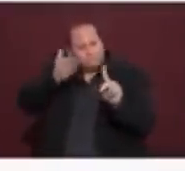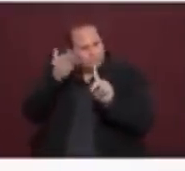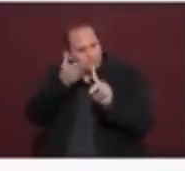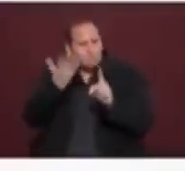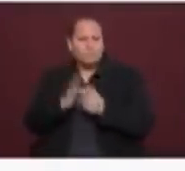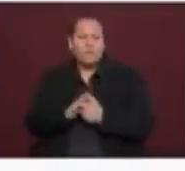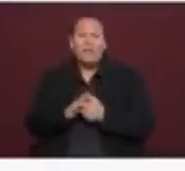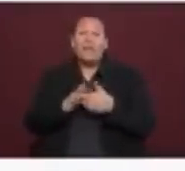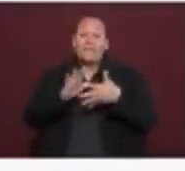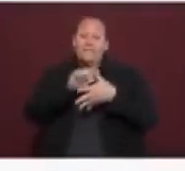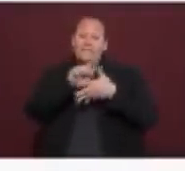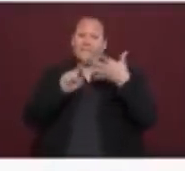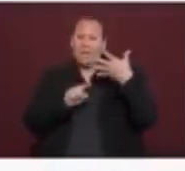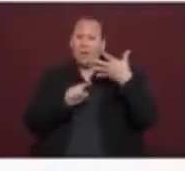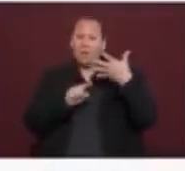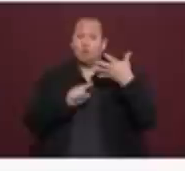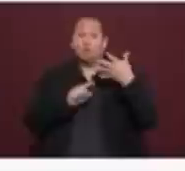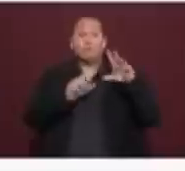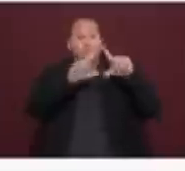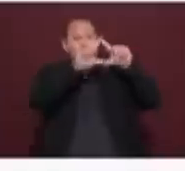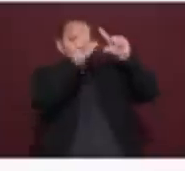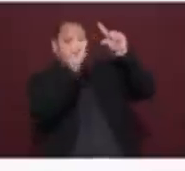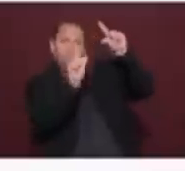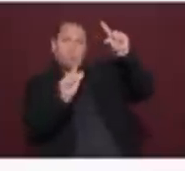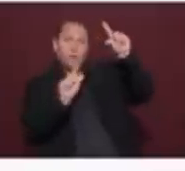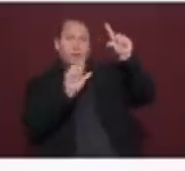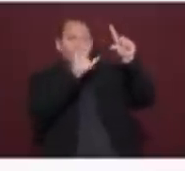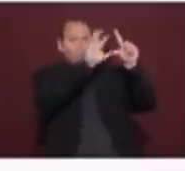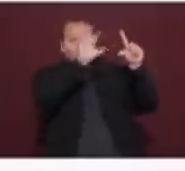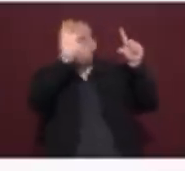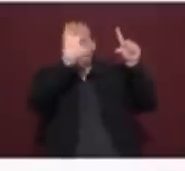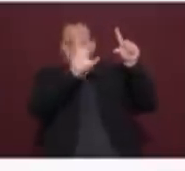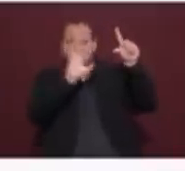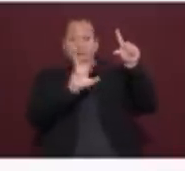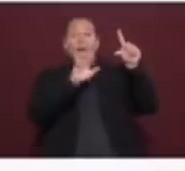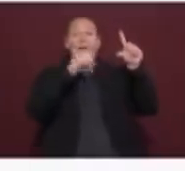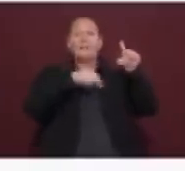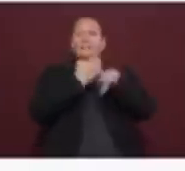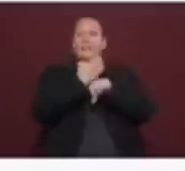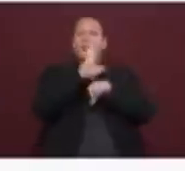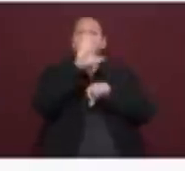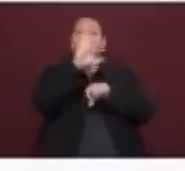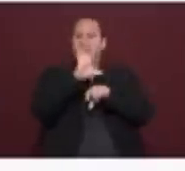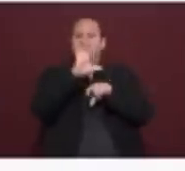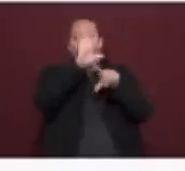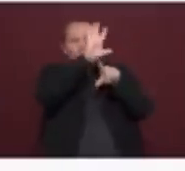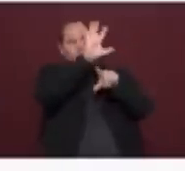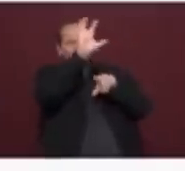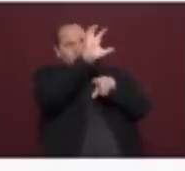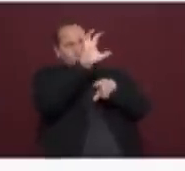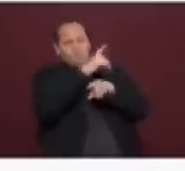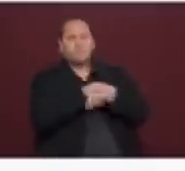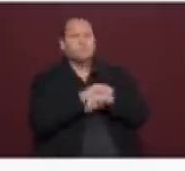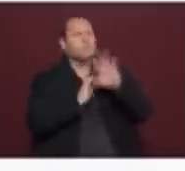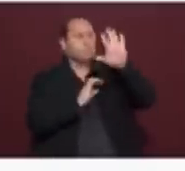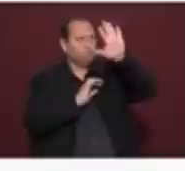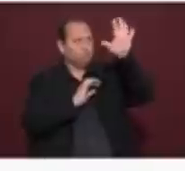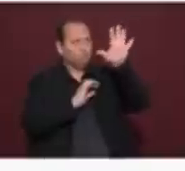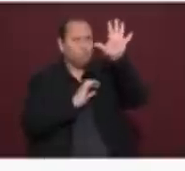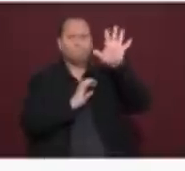cinco regiones aquí en el estado de california vimos los efectivos que tenemos